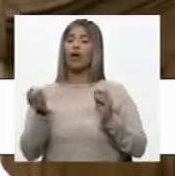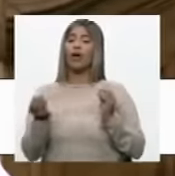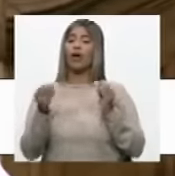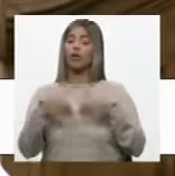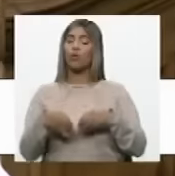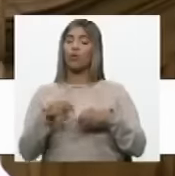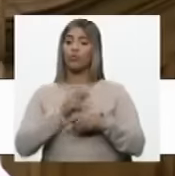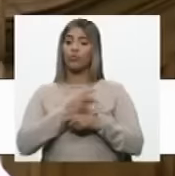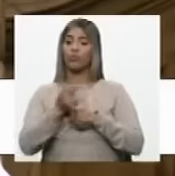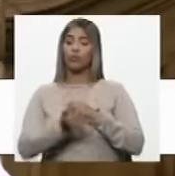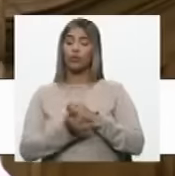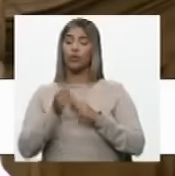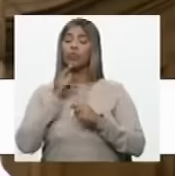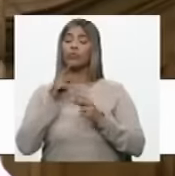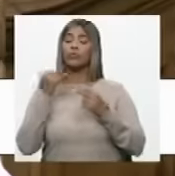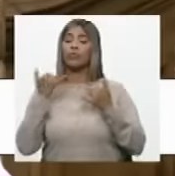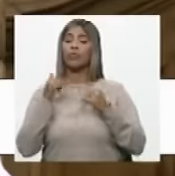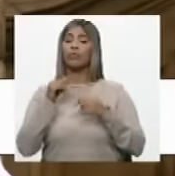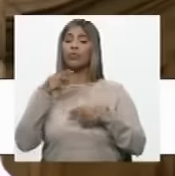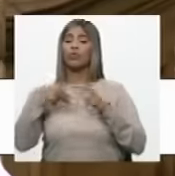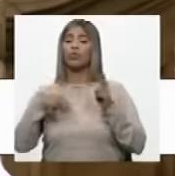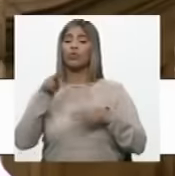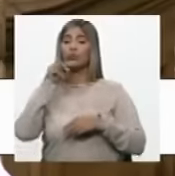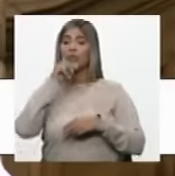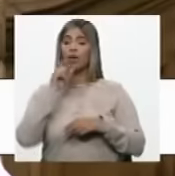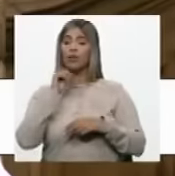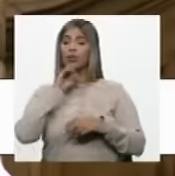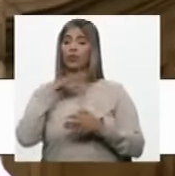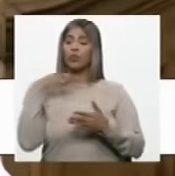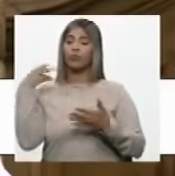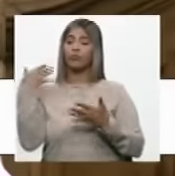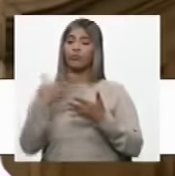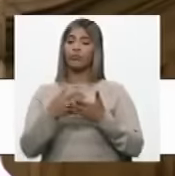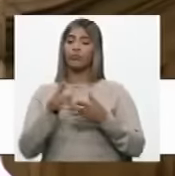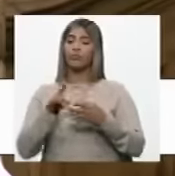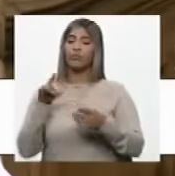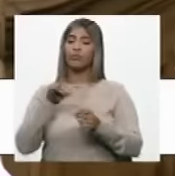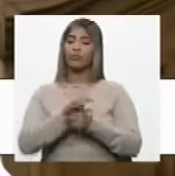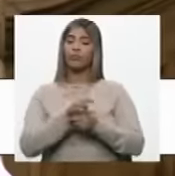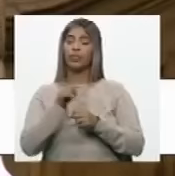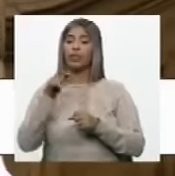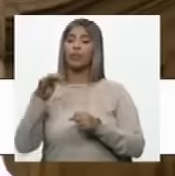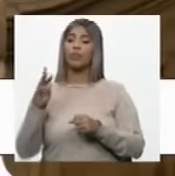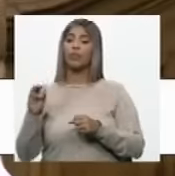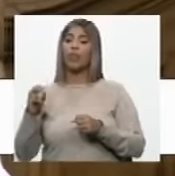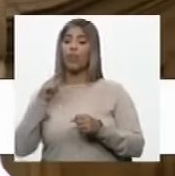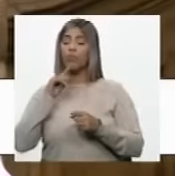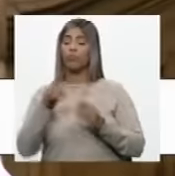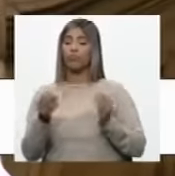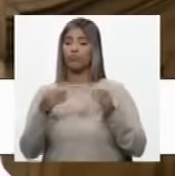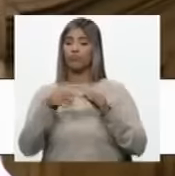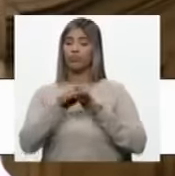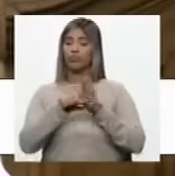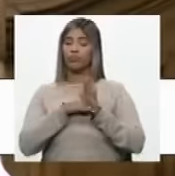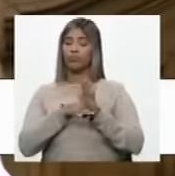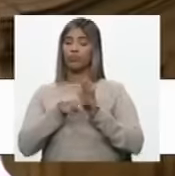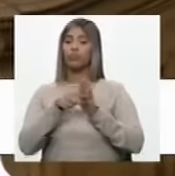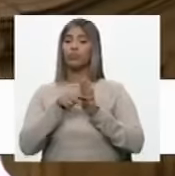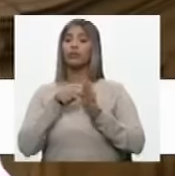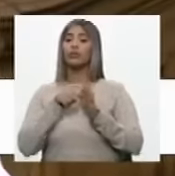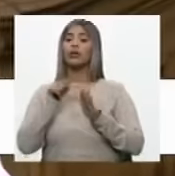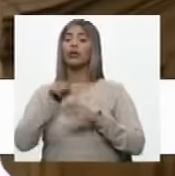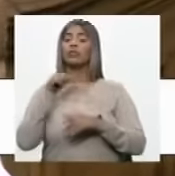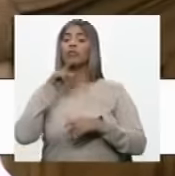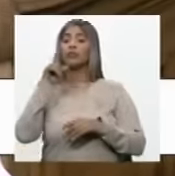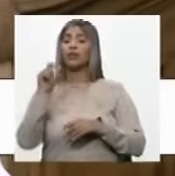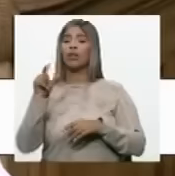en conmemoración de los 12 años del histórico golpe de timón. De conformidad con lo previsto en el artículo 111